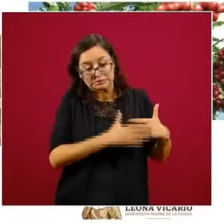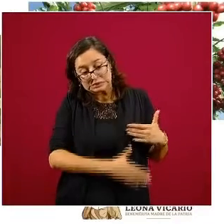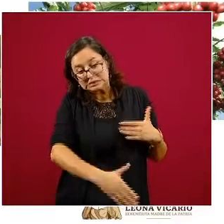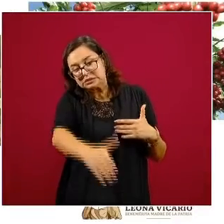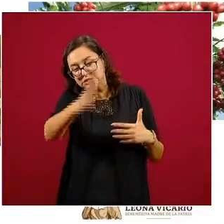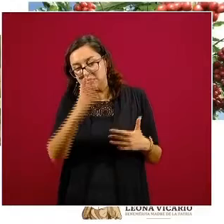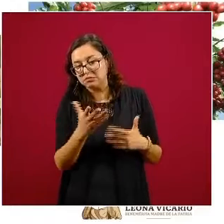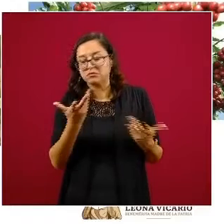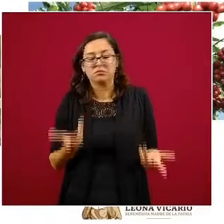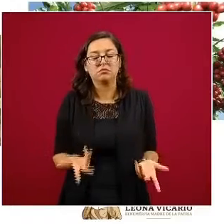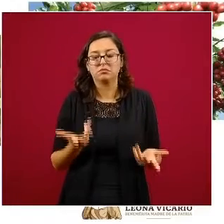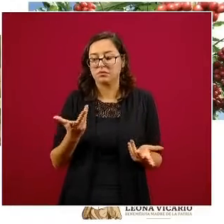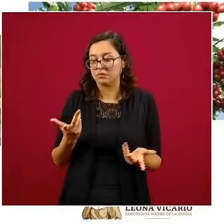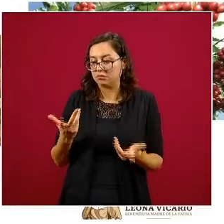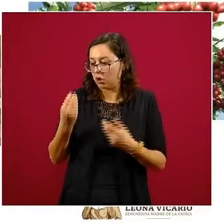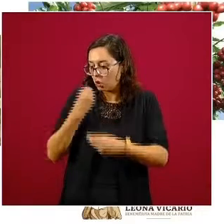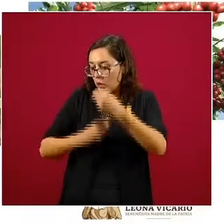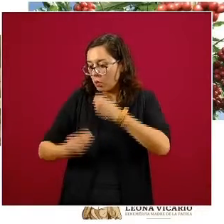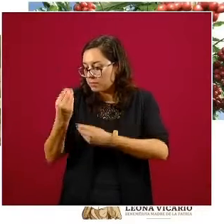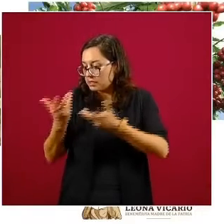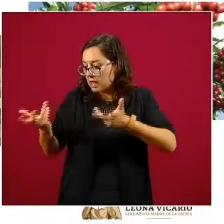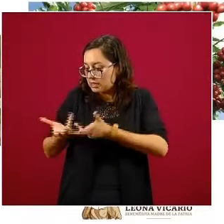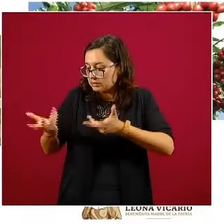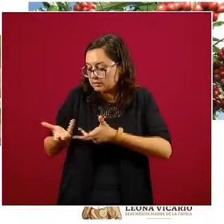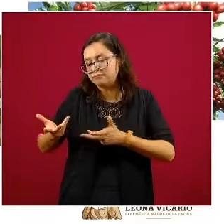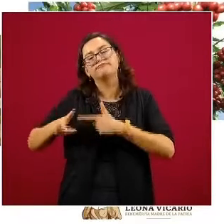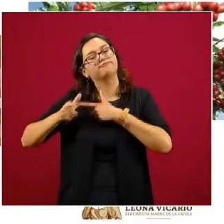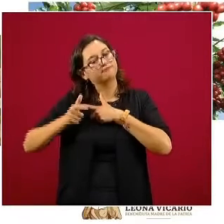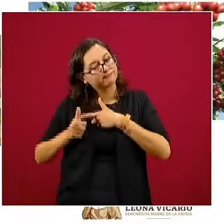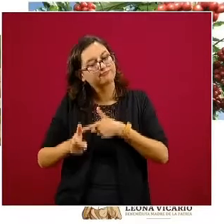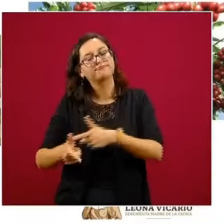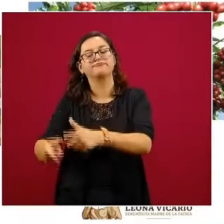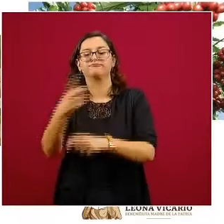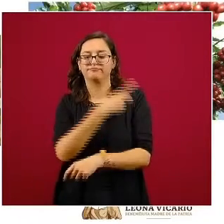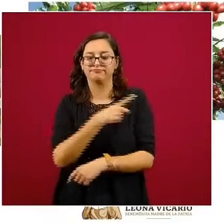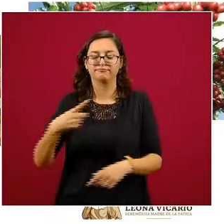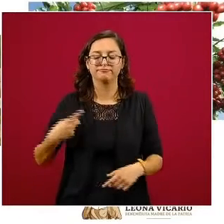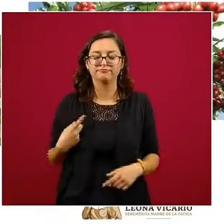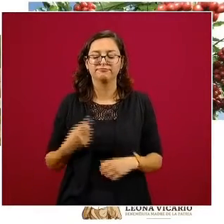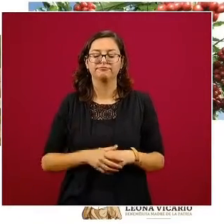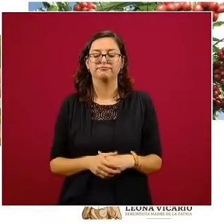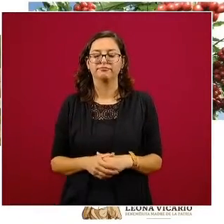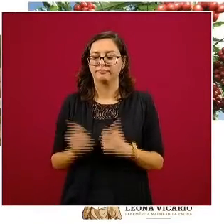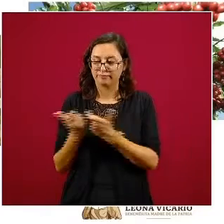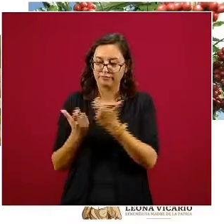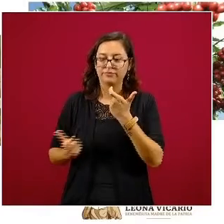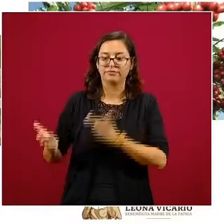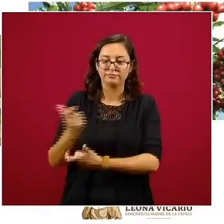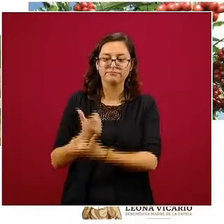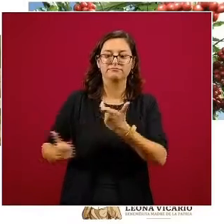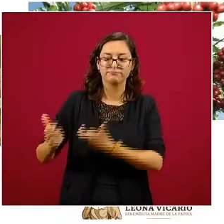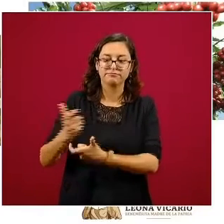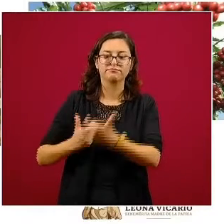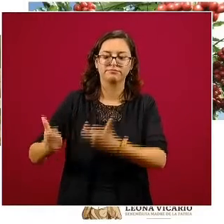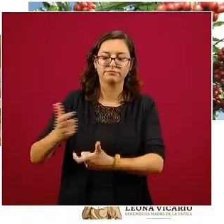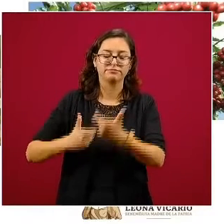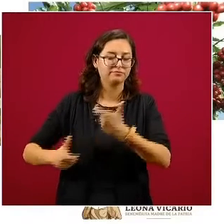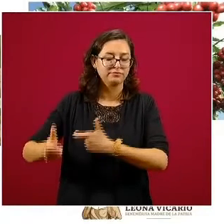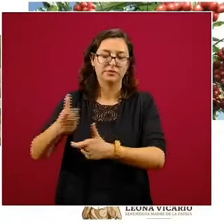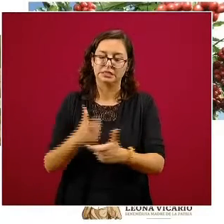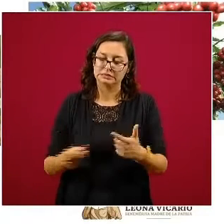en la atención psicológica a través de los teléfonos, médica y también jurídica, videos